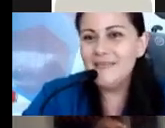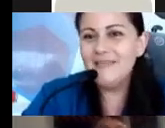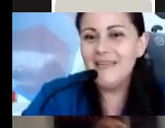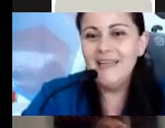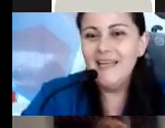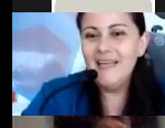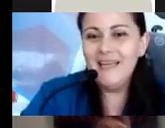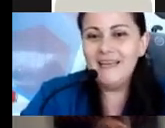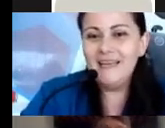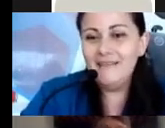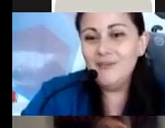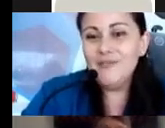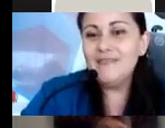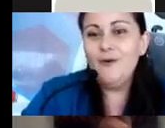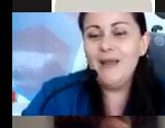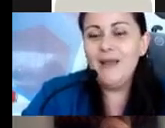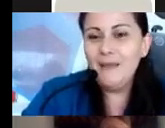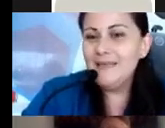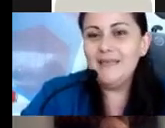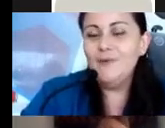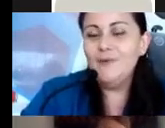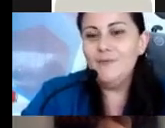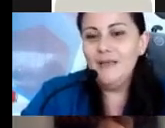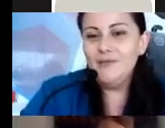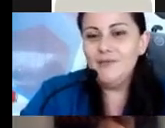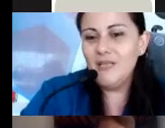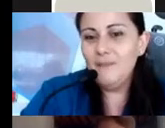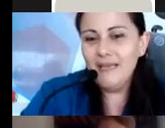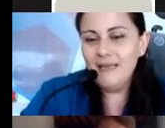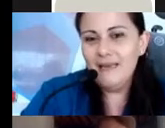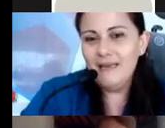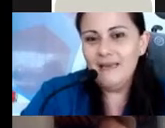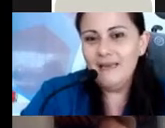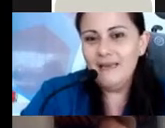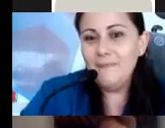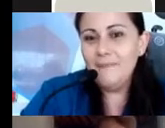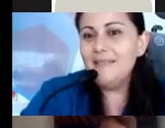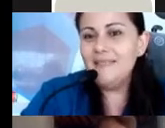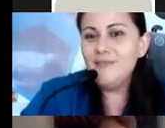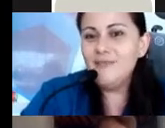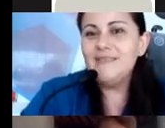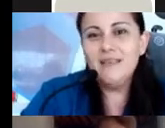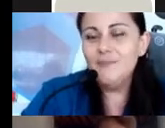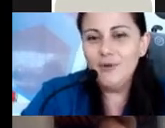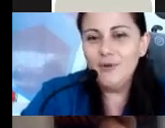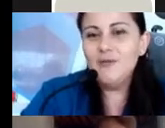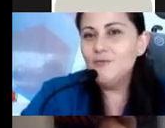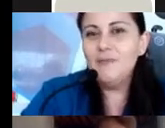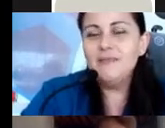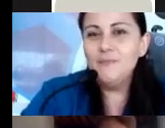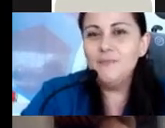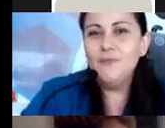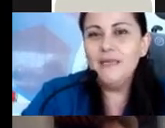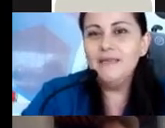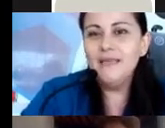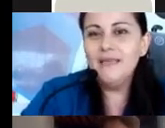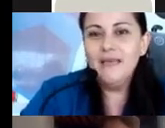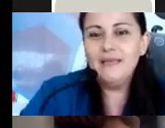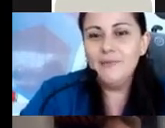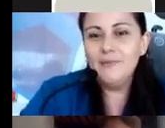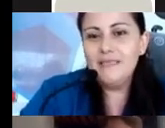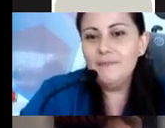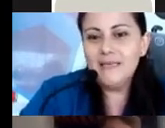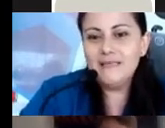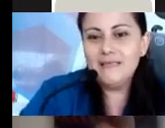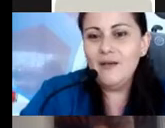podían tener a Víctor sentado a la mesa, o si ustedes ven el ambiente donde él se desenvuelve es un ambiente muy humilde y